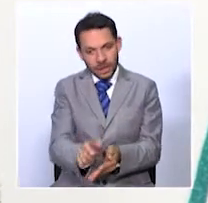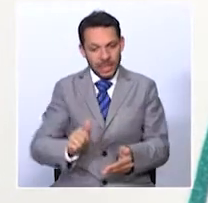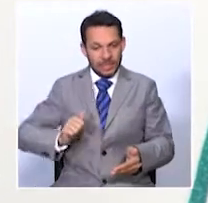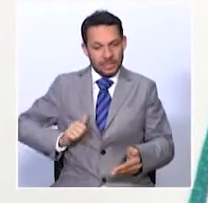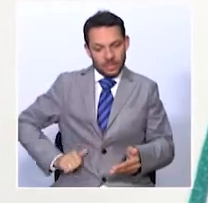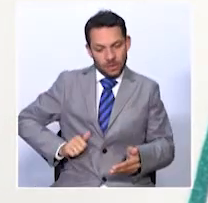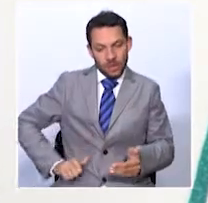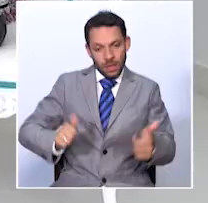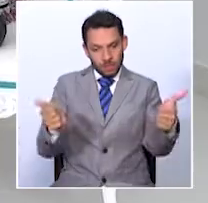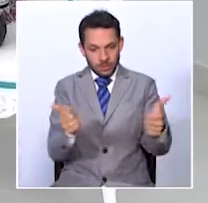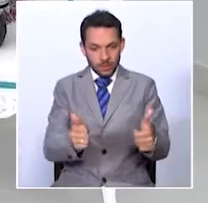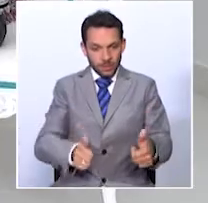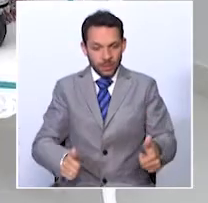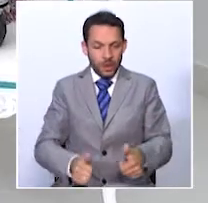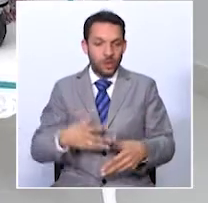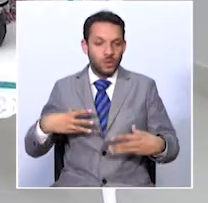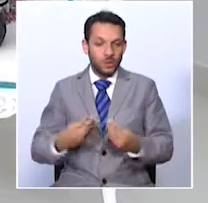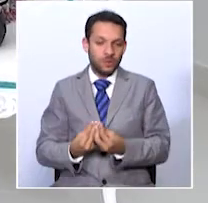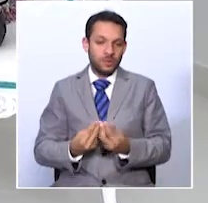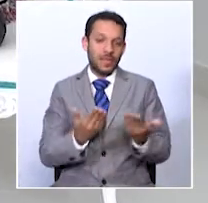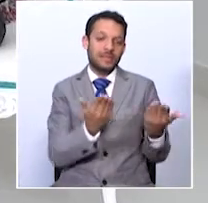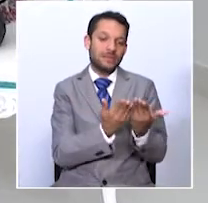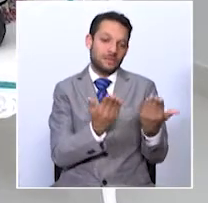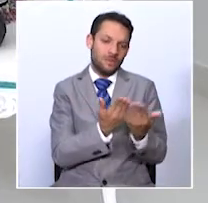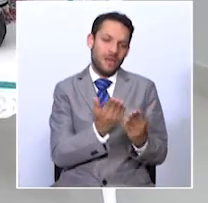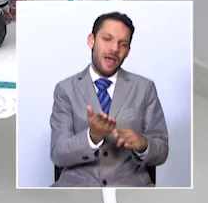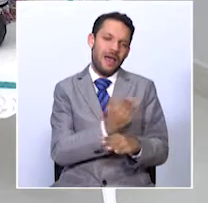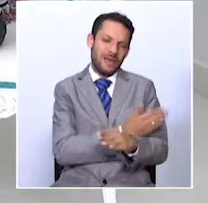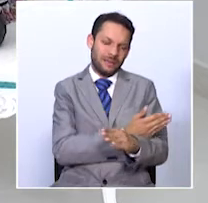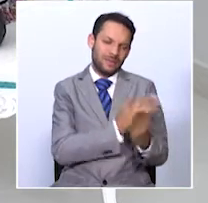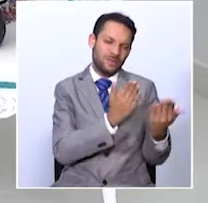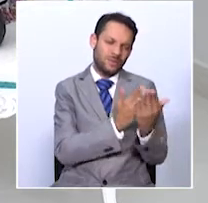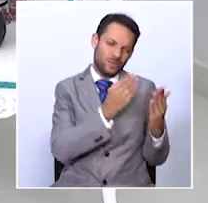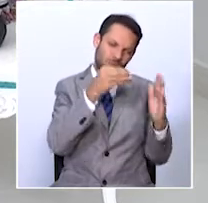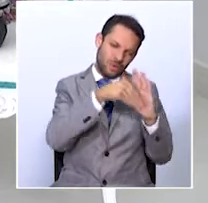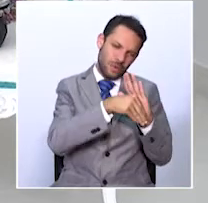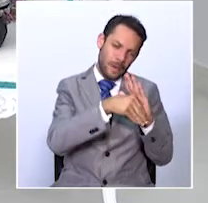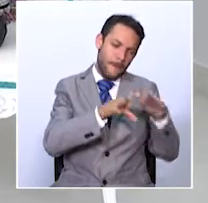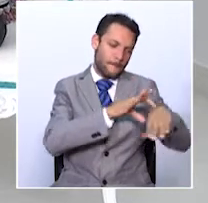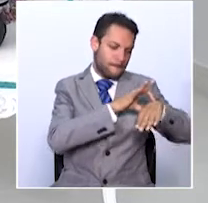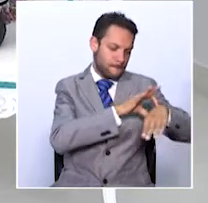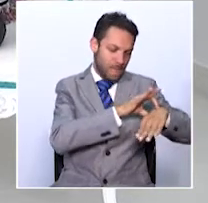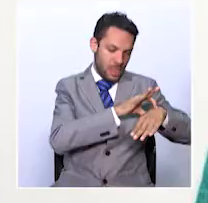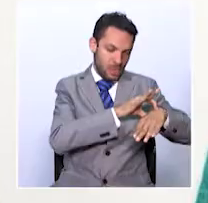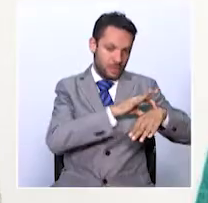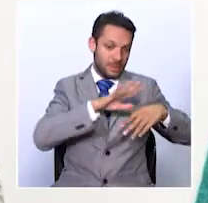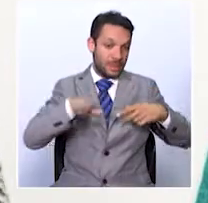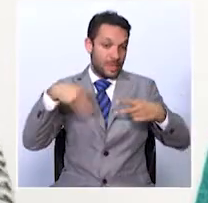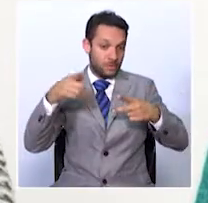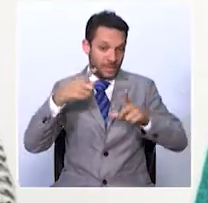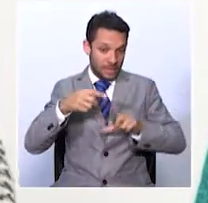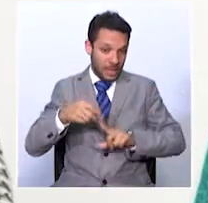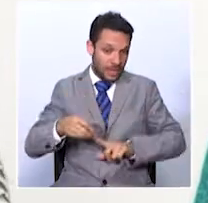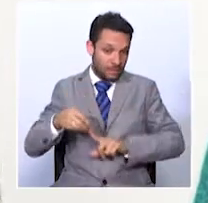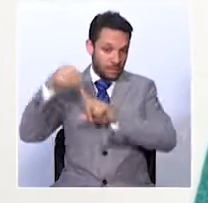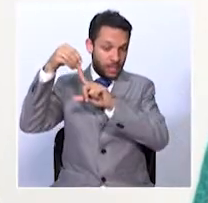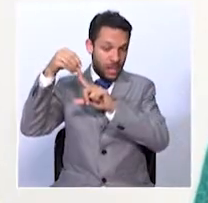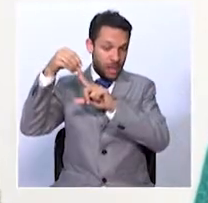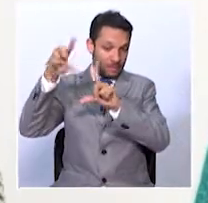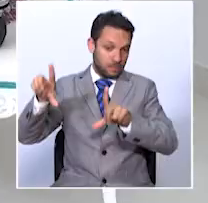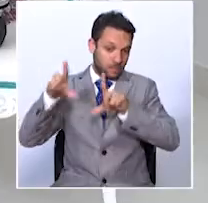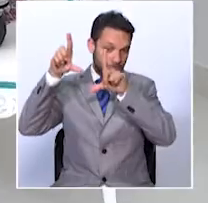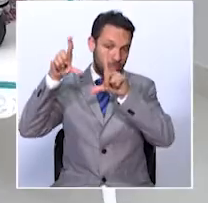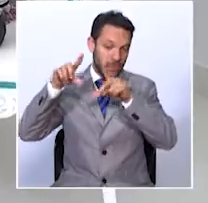plástica, entonces nosotros tenemos que estudiar mucho rato, después de ser médicos, hacer la especialización, después muchas veces